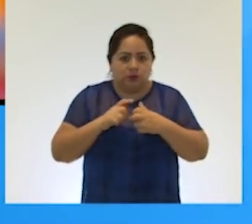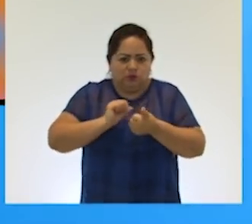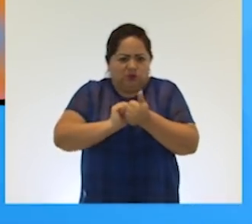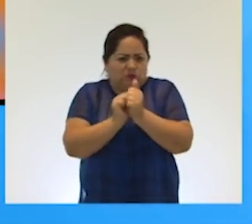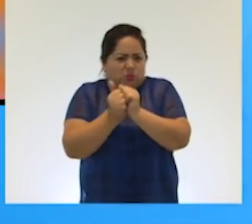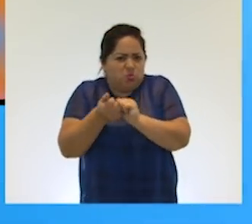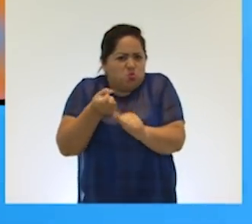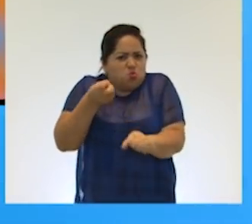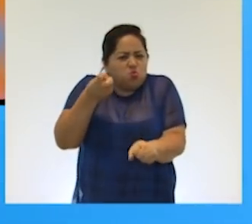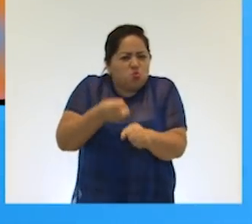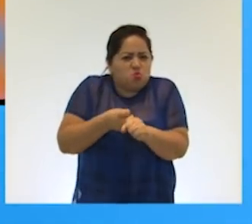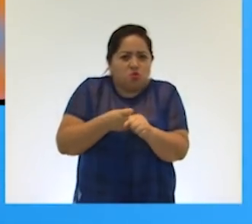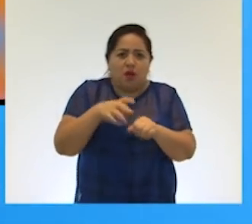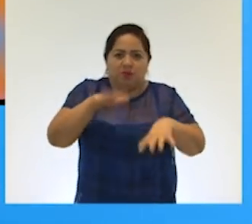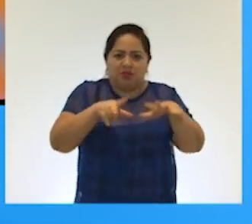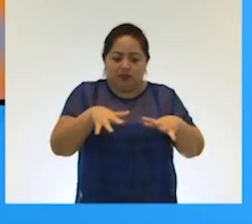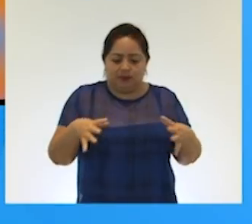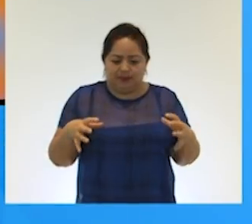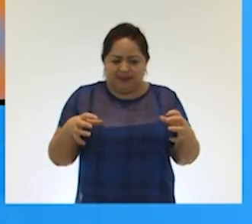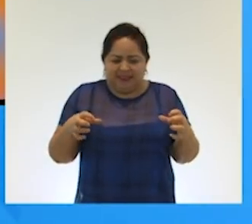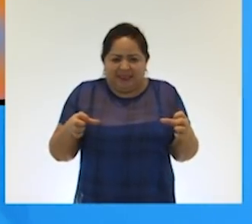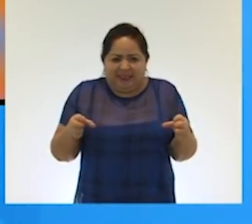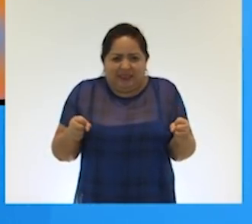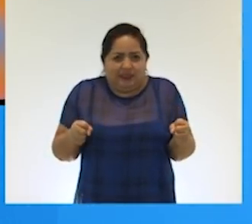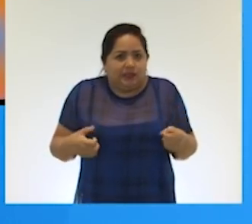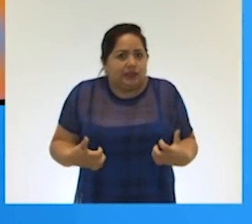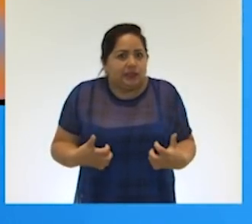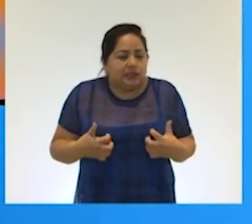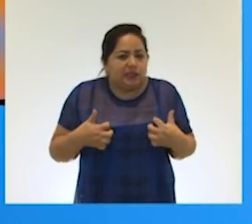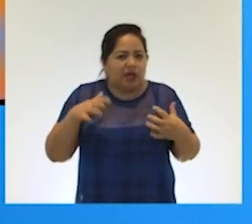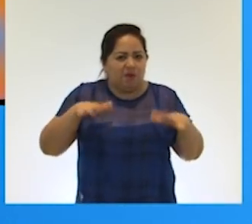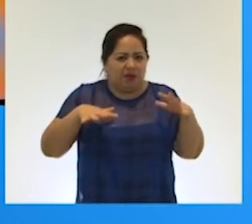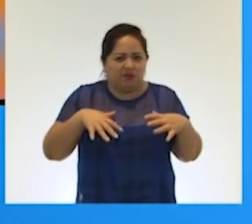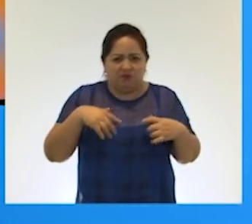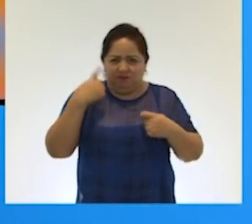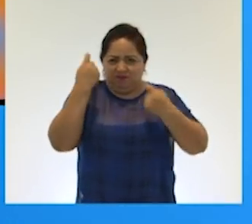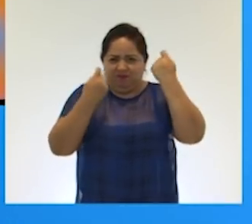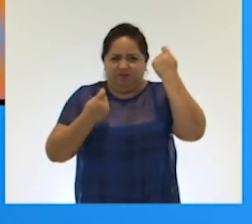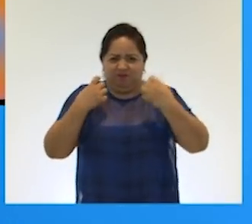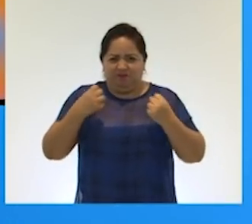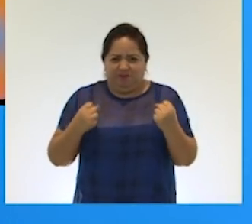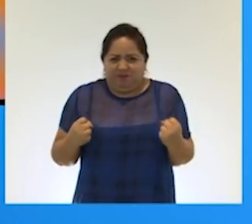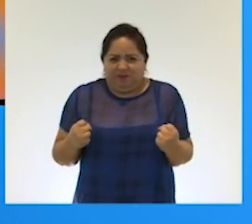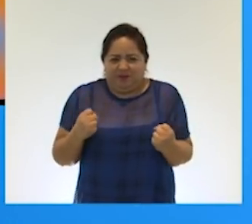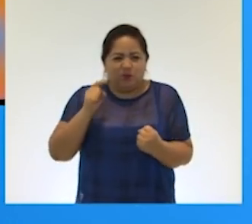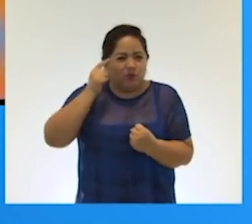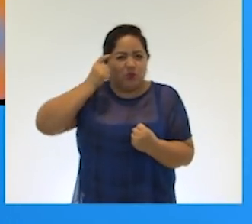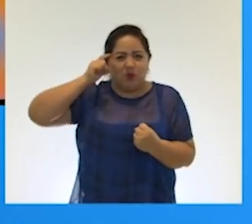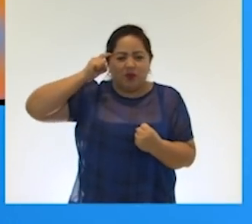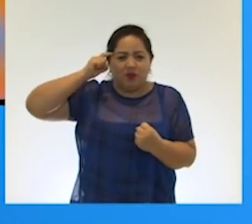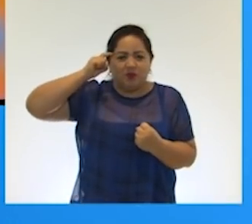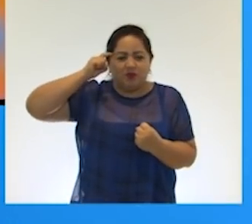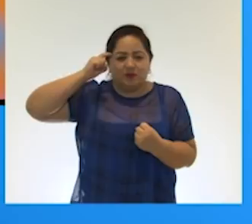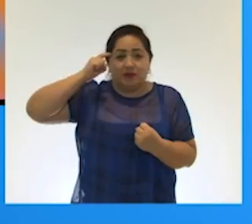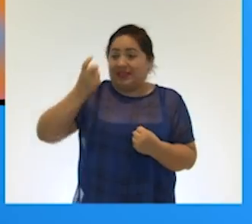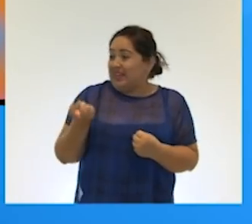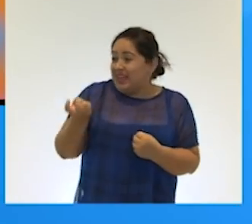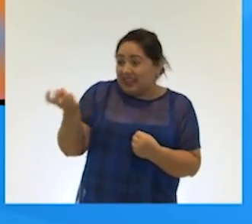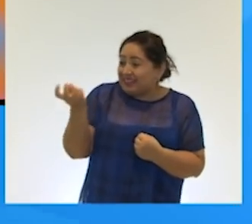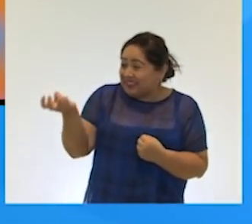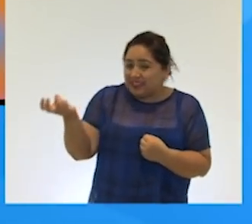endurecen, podemos cerrar los puños involuntariamente o fruncir el ceño en cuanto reaccionamos a algo. ¡Justamente